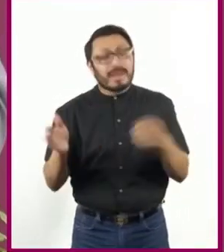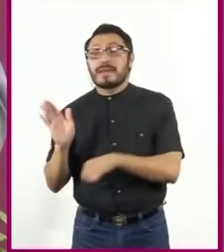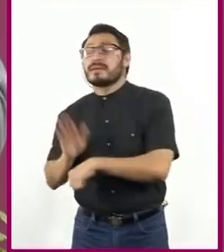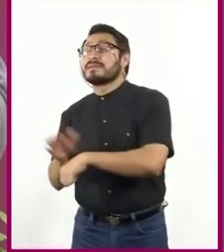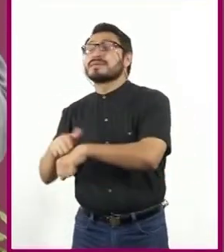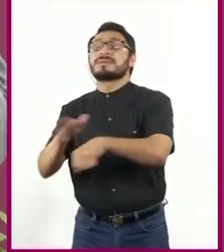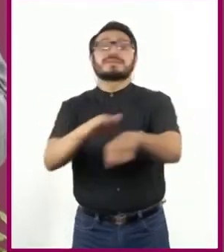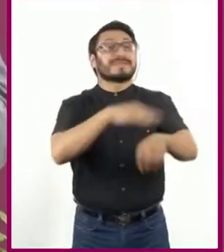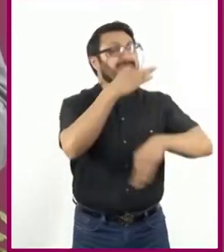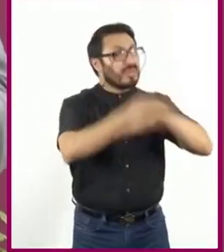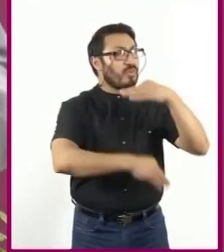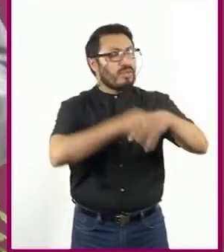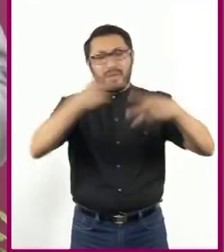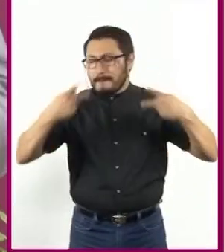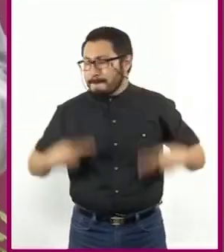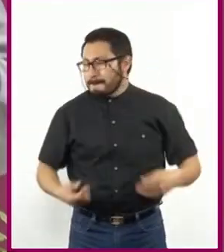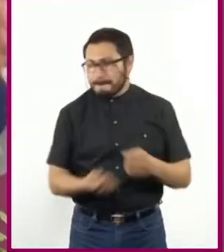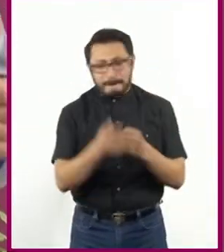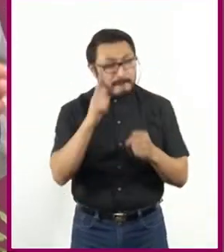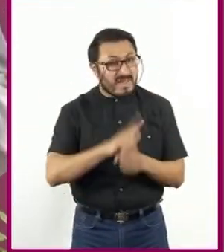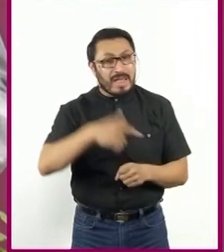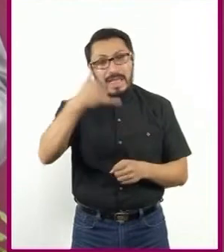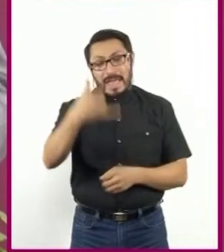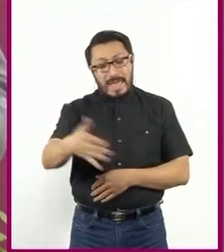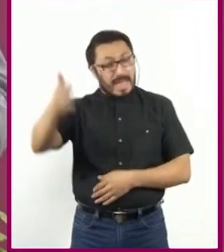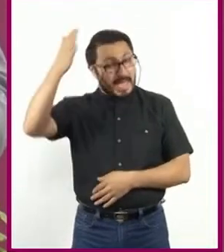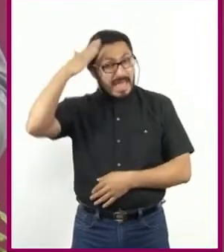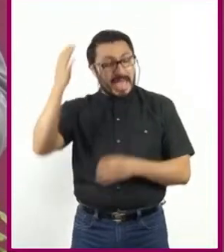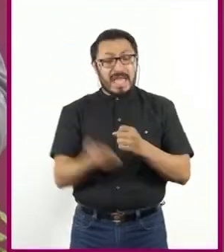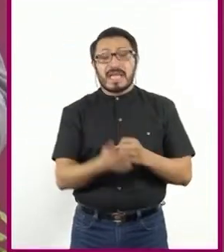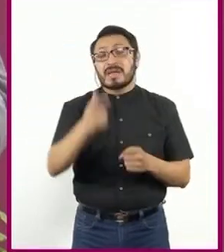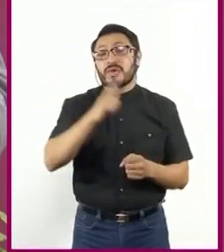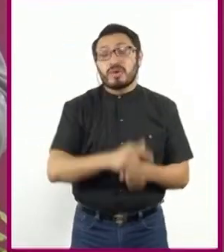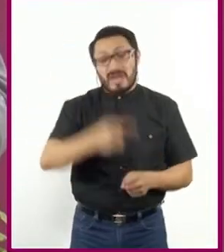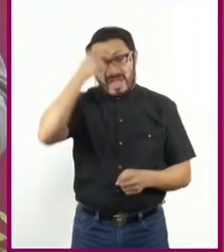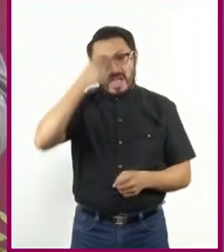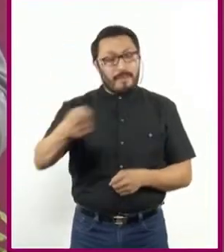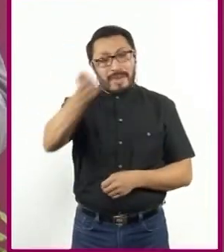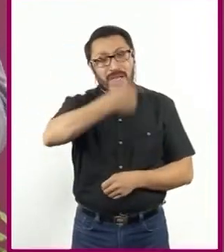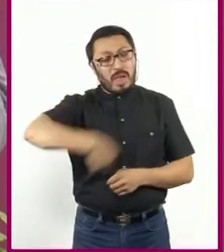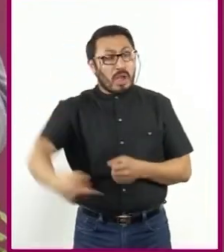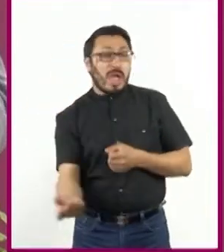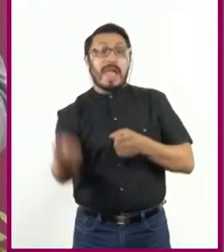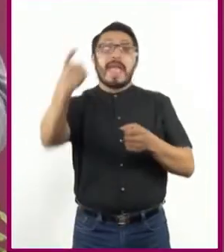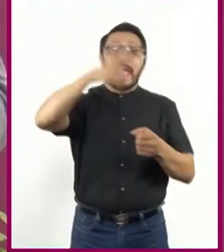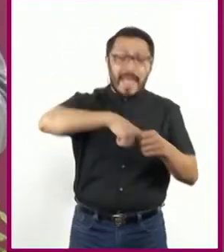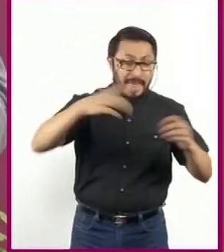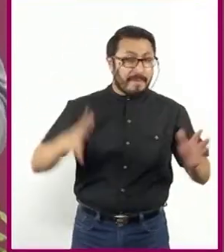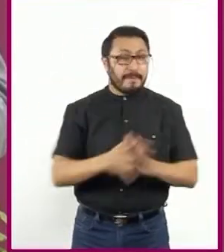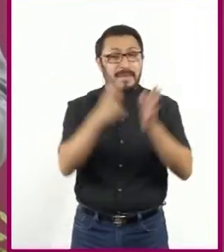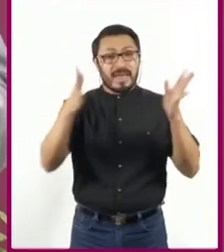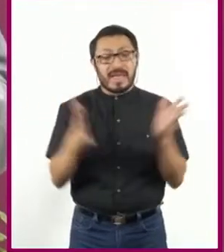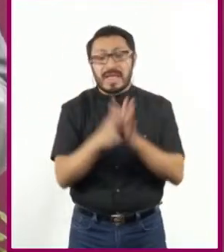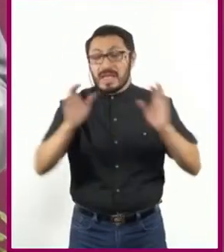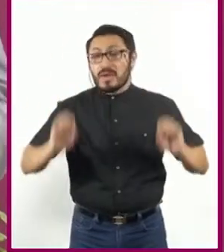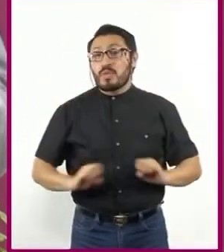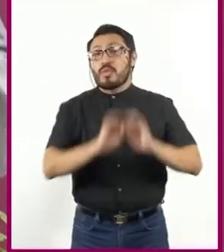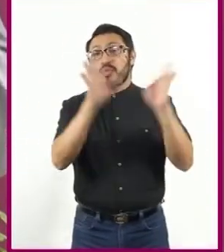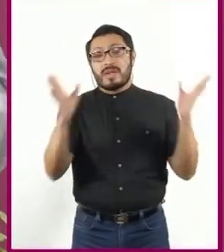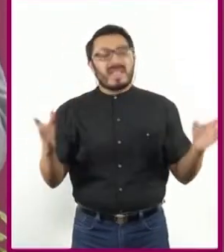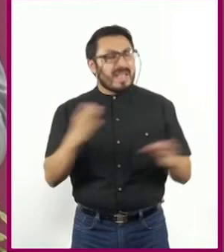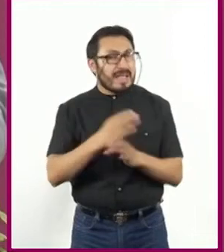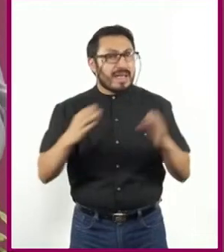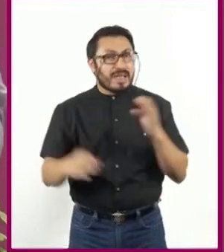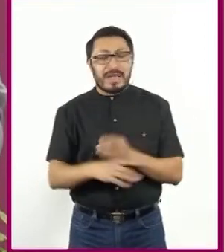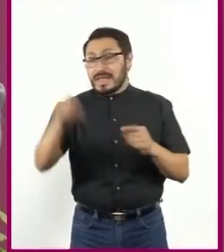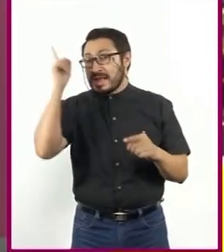las personas de la sociedad y líderes sociales para que participen de manera más clara en acciones que